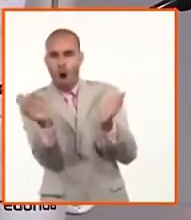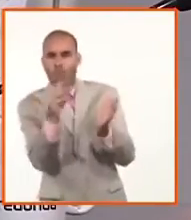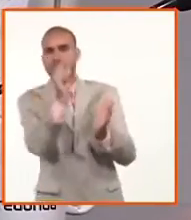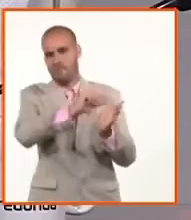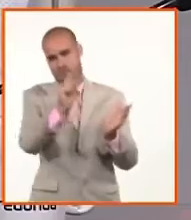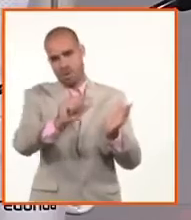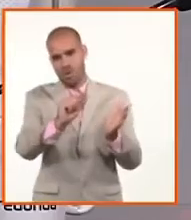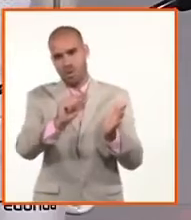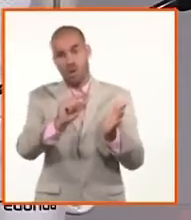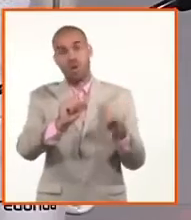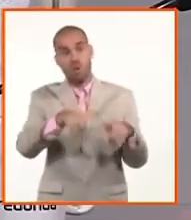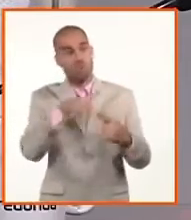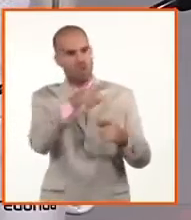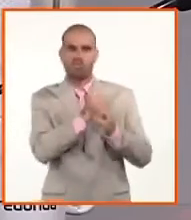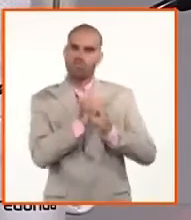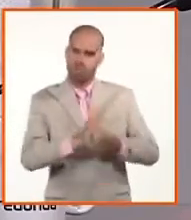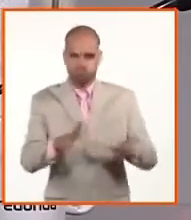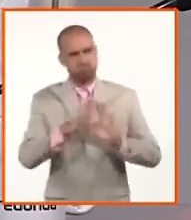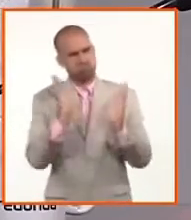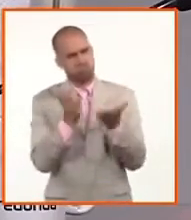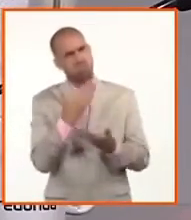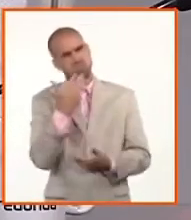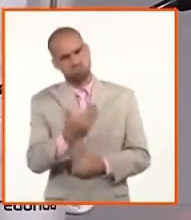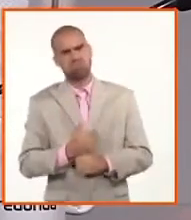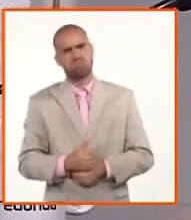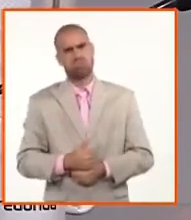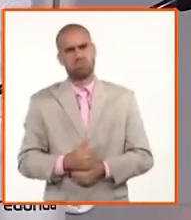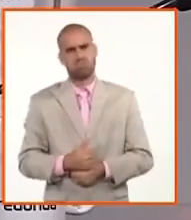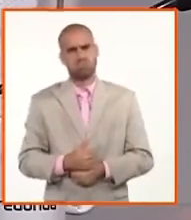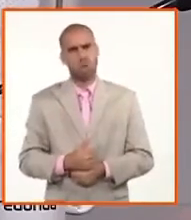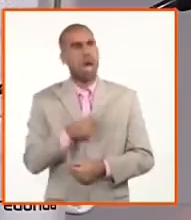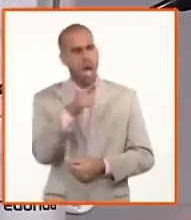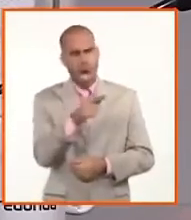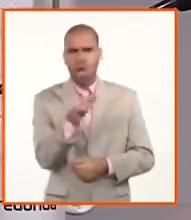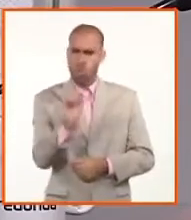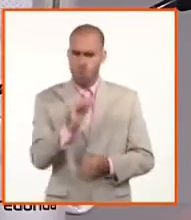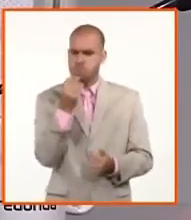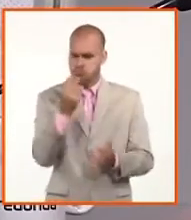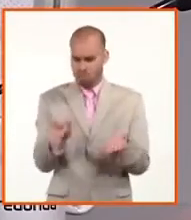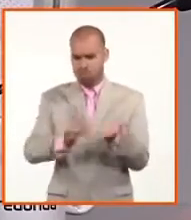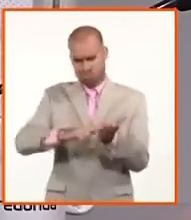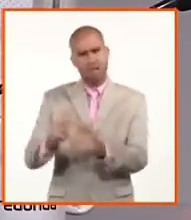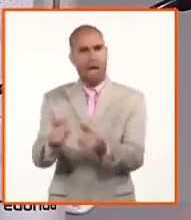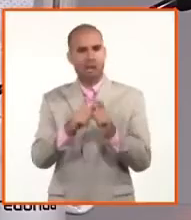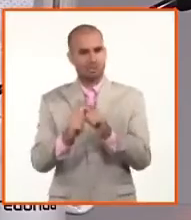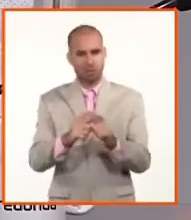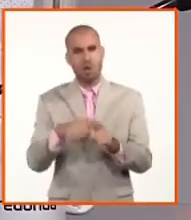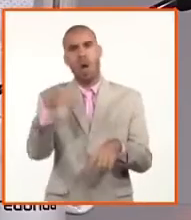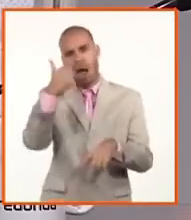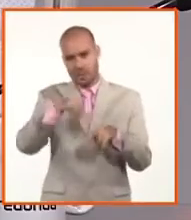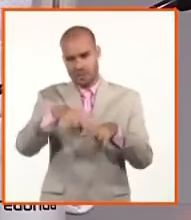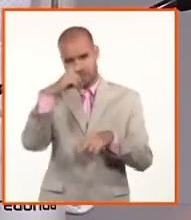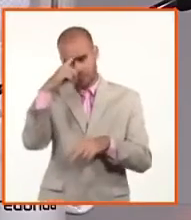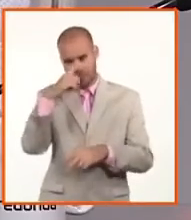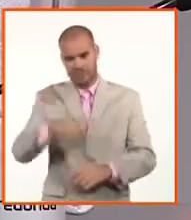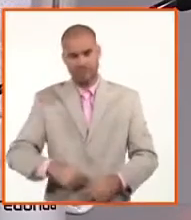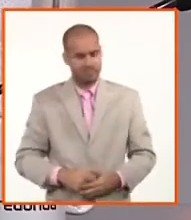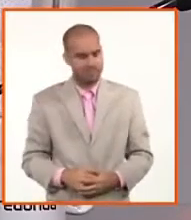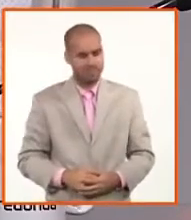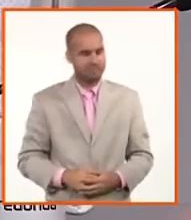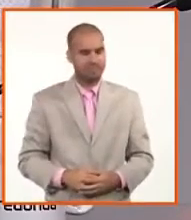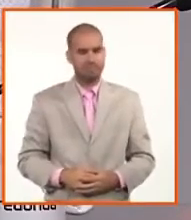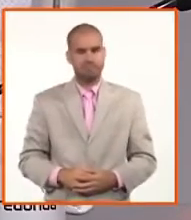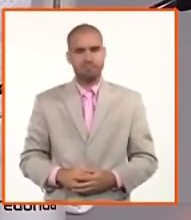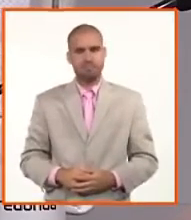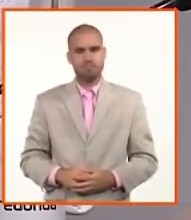como nosotros y que ellos, sin duda alguna, hubiesen militado en la Asociación Hermanos Saiz. Y